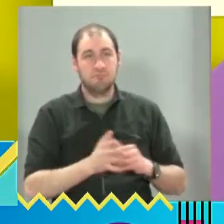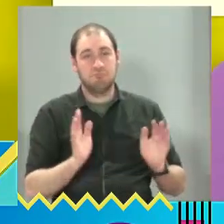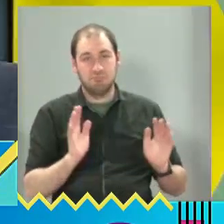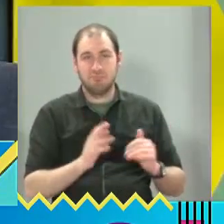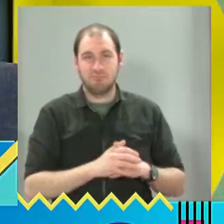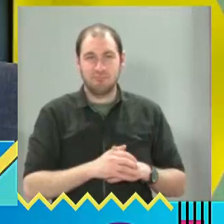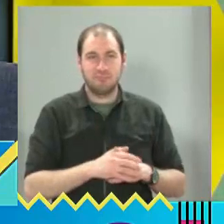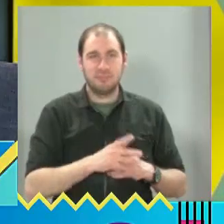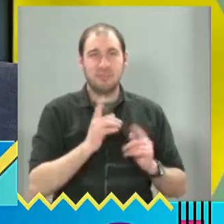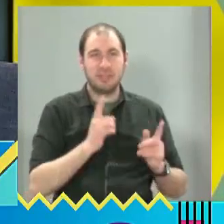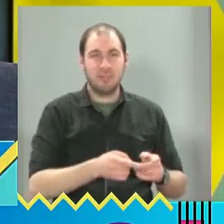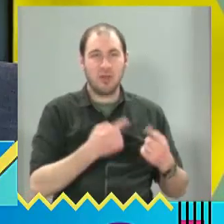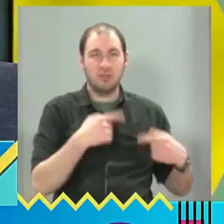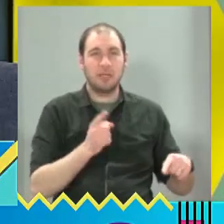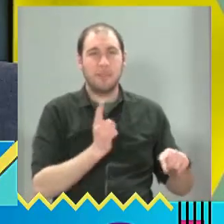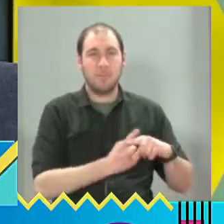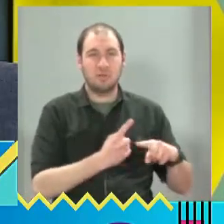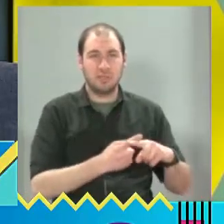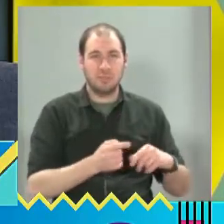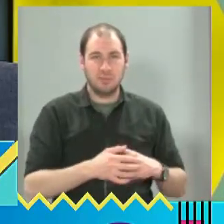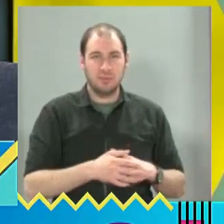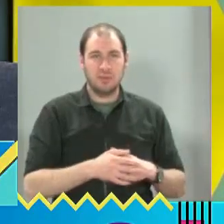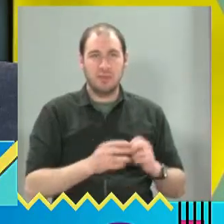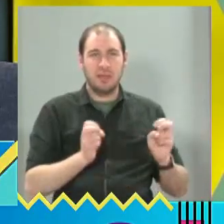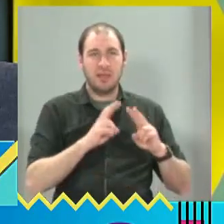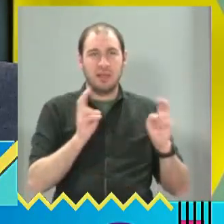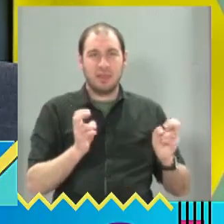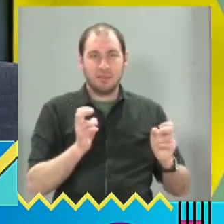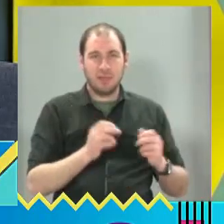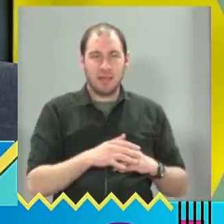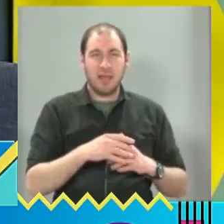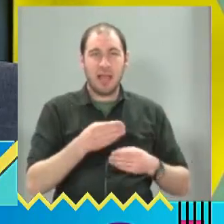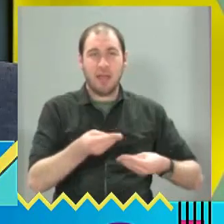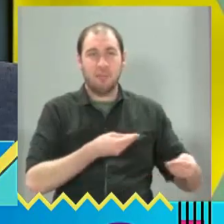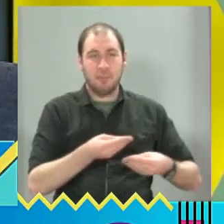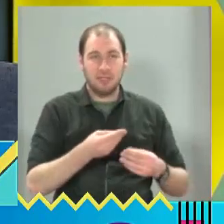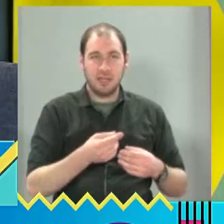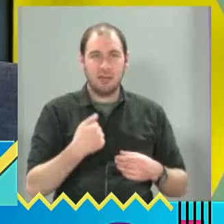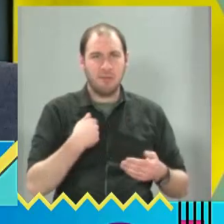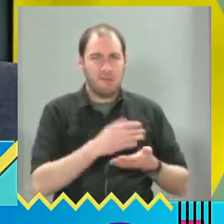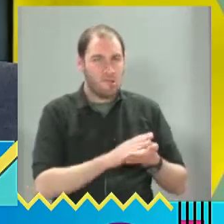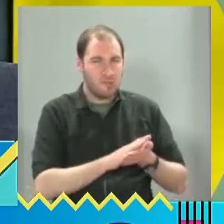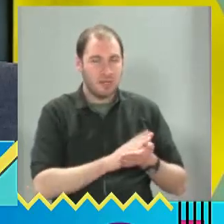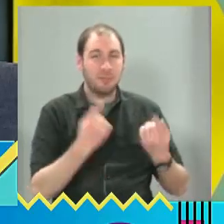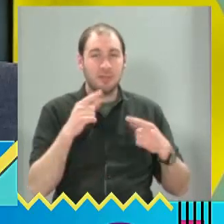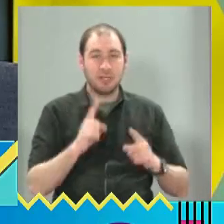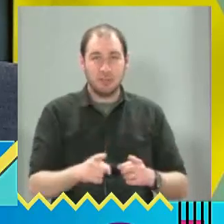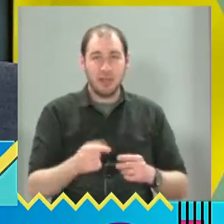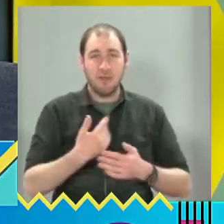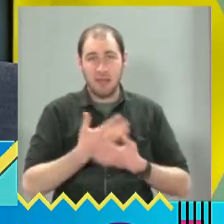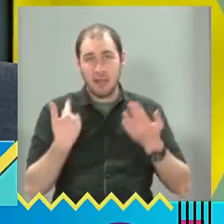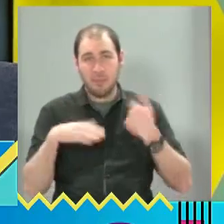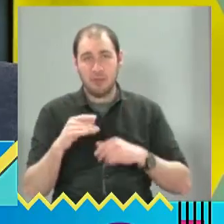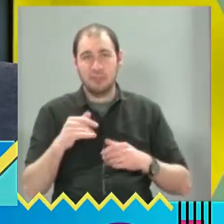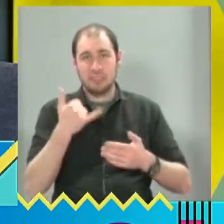eso también es algo positivo viéndolo desde el punto de vista de las empresas. Es decir, me pueden manipular, pero también me pueden hacer más feliz